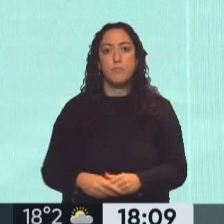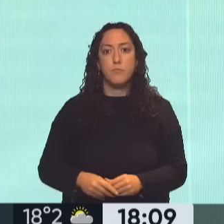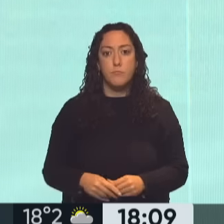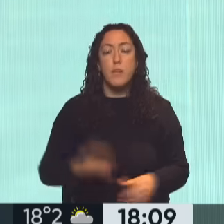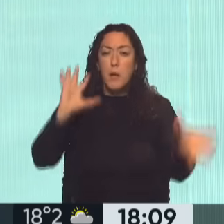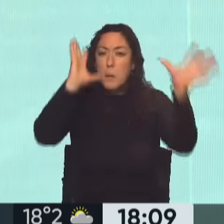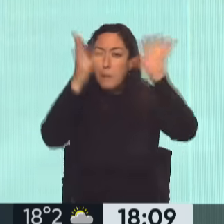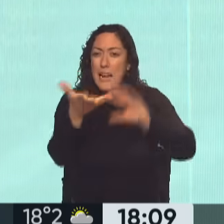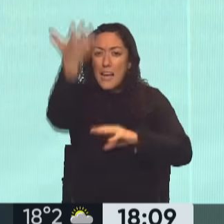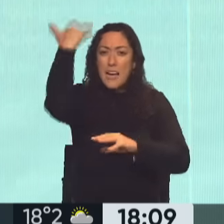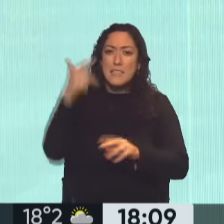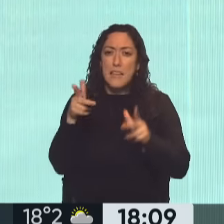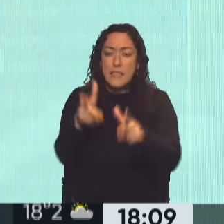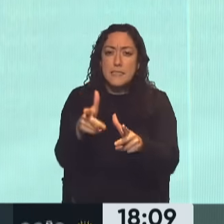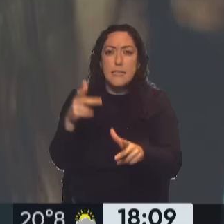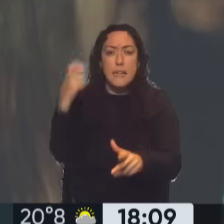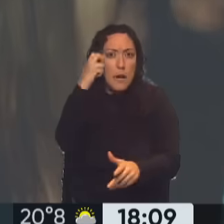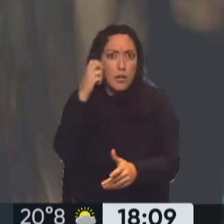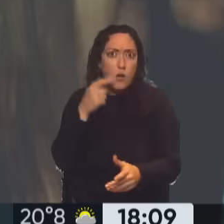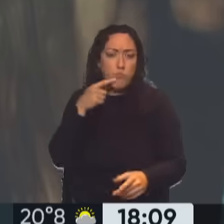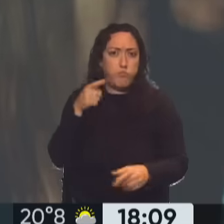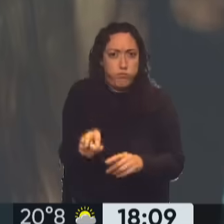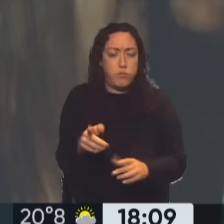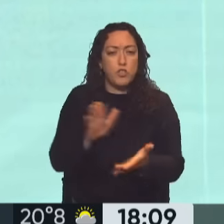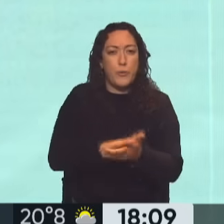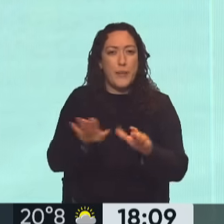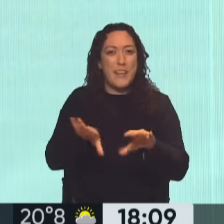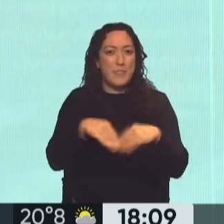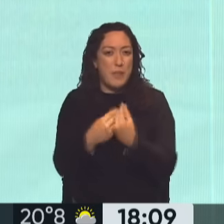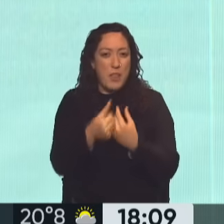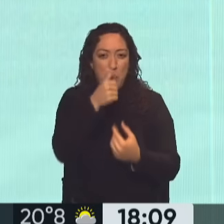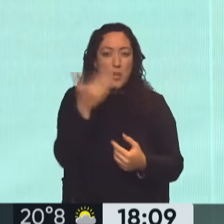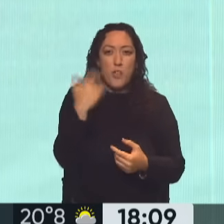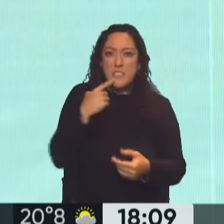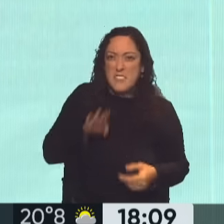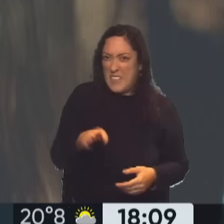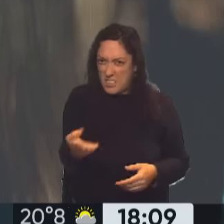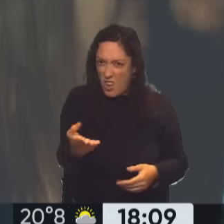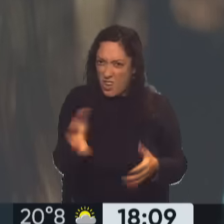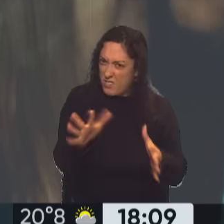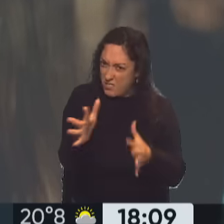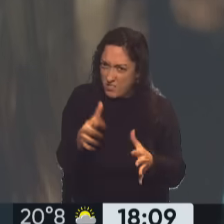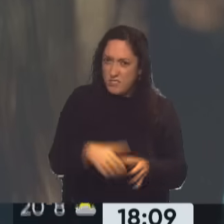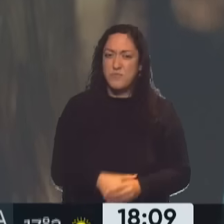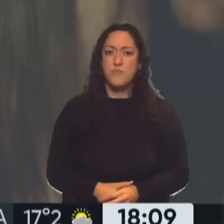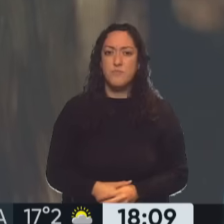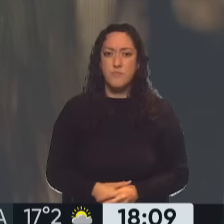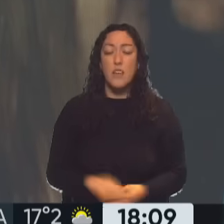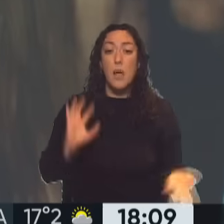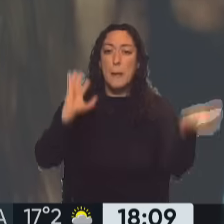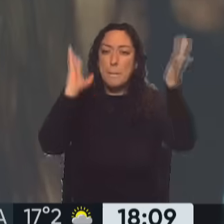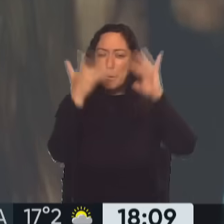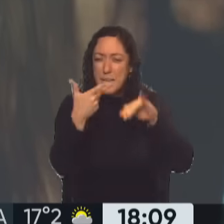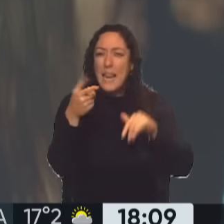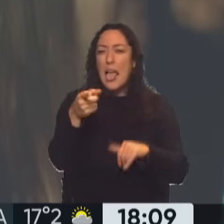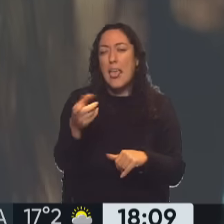Milei le había tirado un palito a los radicales, ¿no? Luego del resultado del domingo, habló de la traición o algo así, ¿o no? Milei,